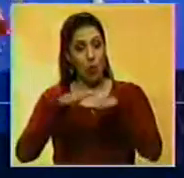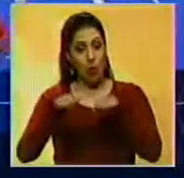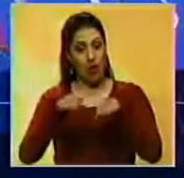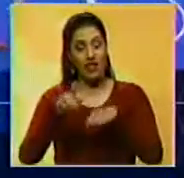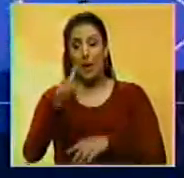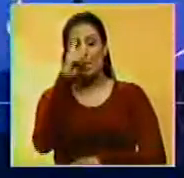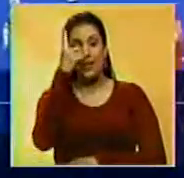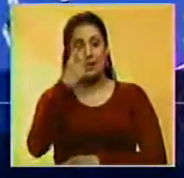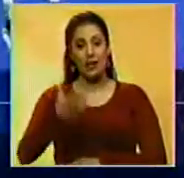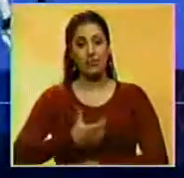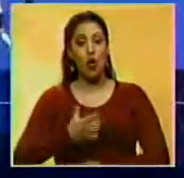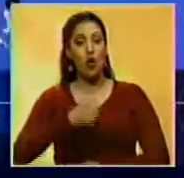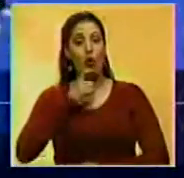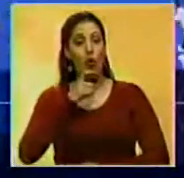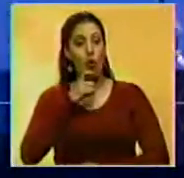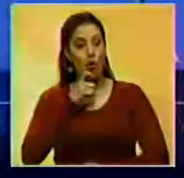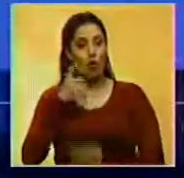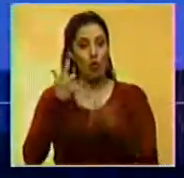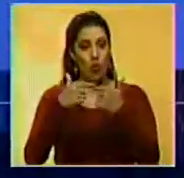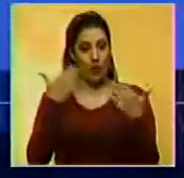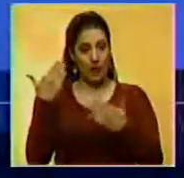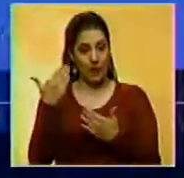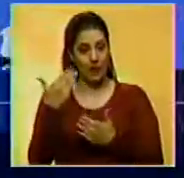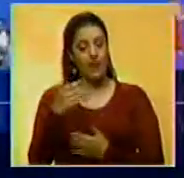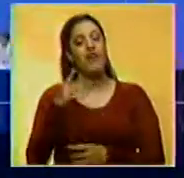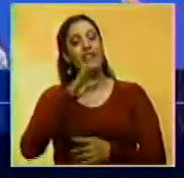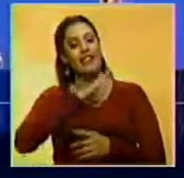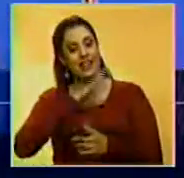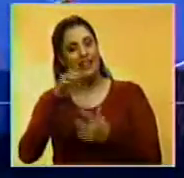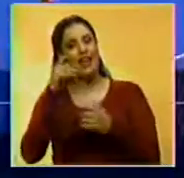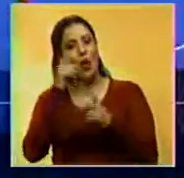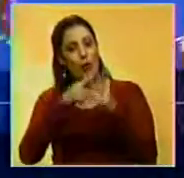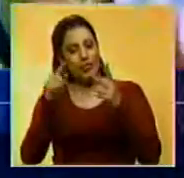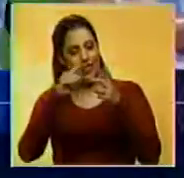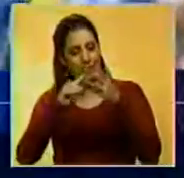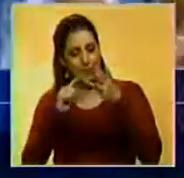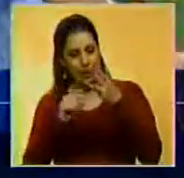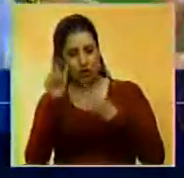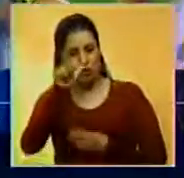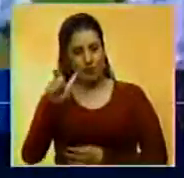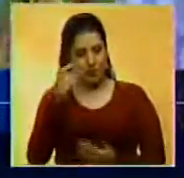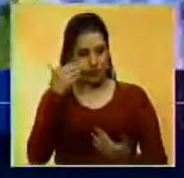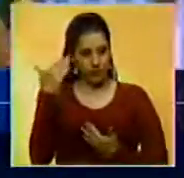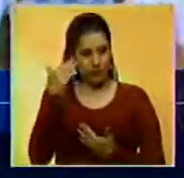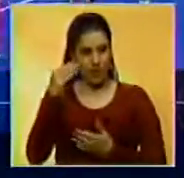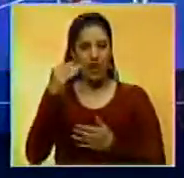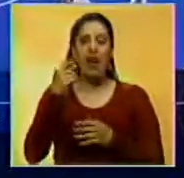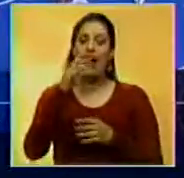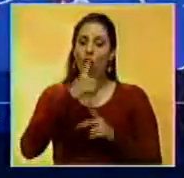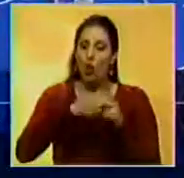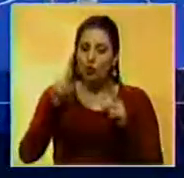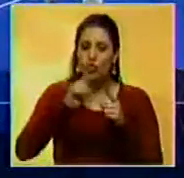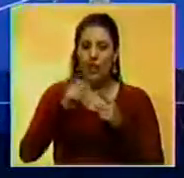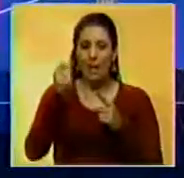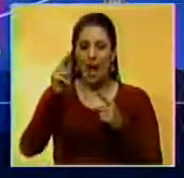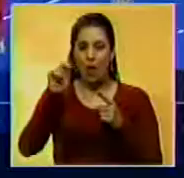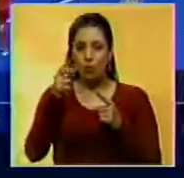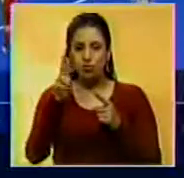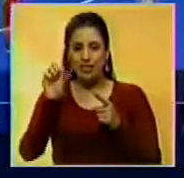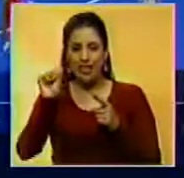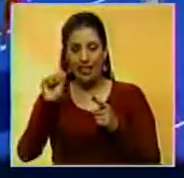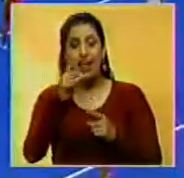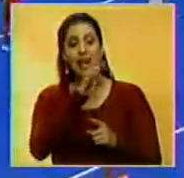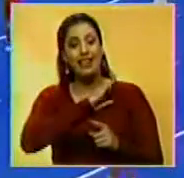su primera presea dorada en una cita estival. Pedro Ibarra, Ignacio Ortiz, Gonzalo Pilat y Agustín